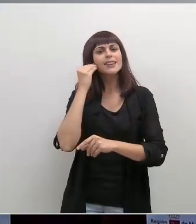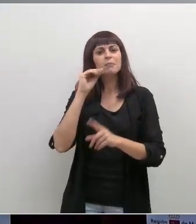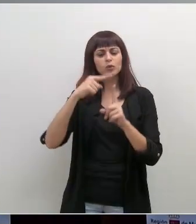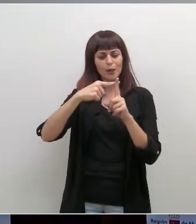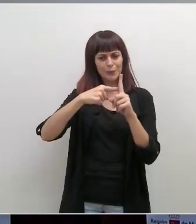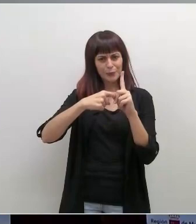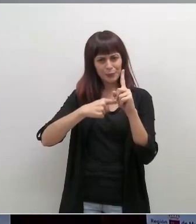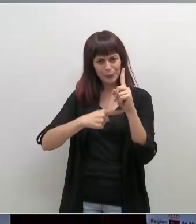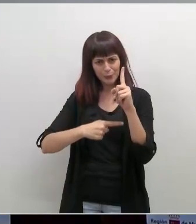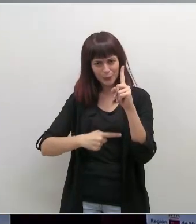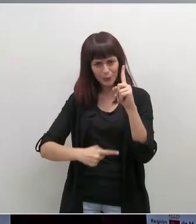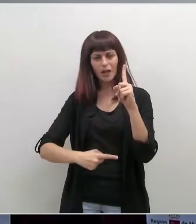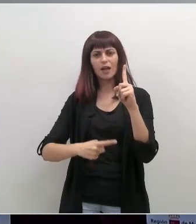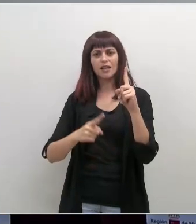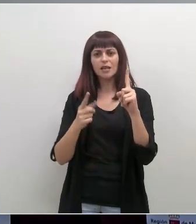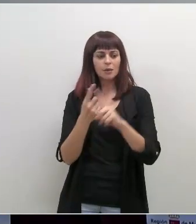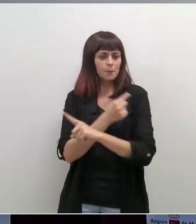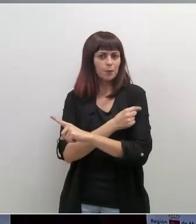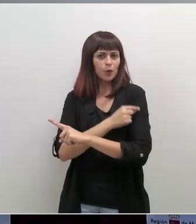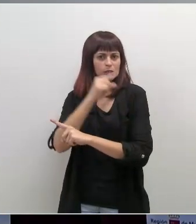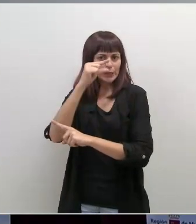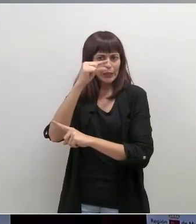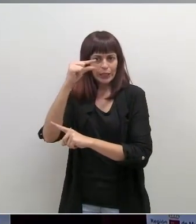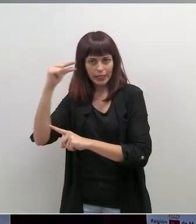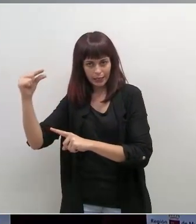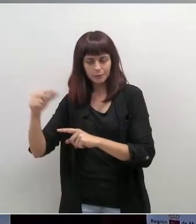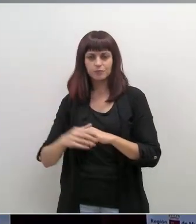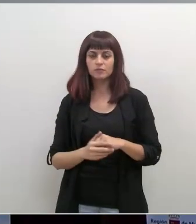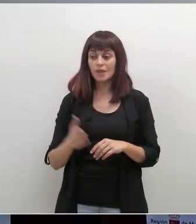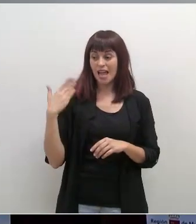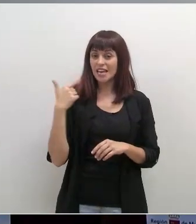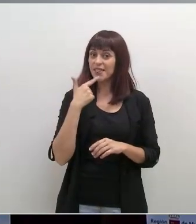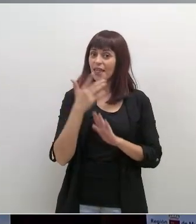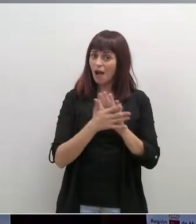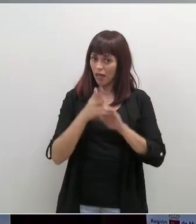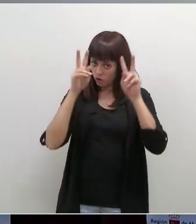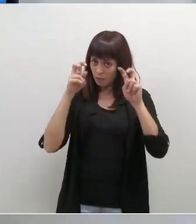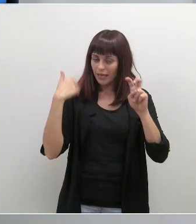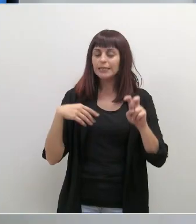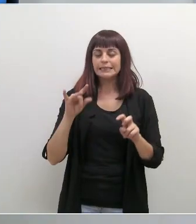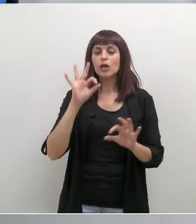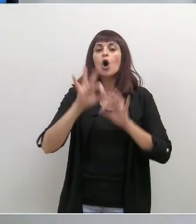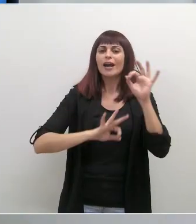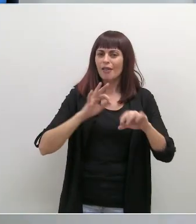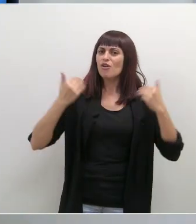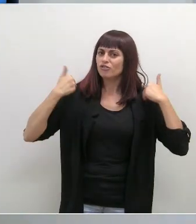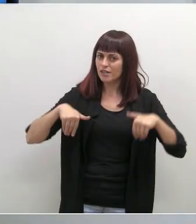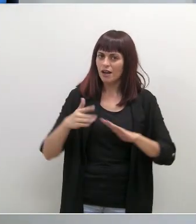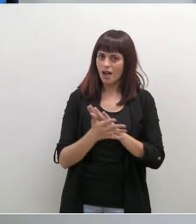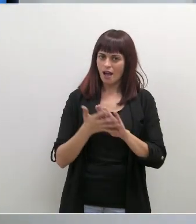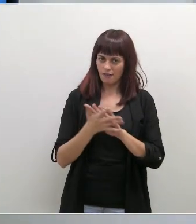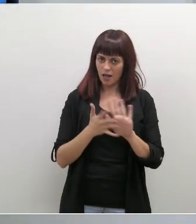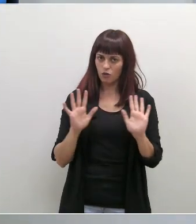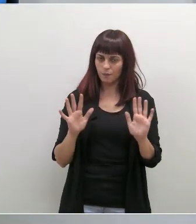dosis. Ayer creen que ya han tratado este asunto con el Gobierno central. Sí, la logística sí. Lo que sí se ha